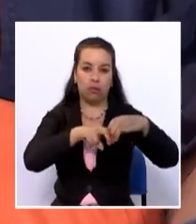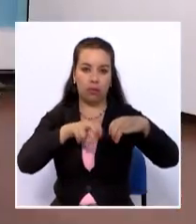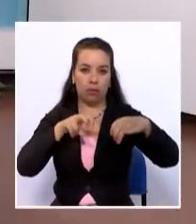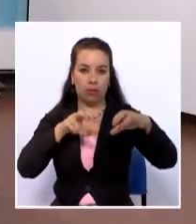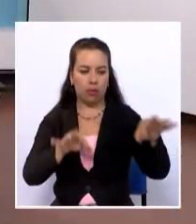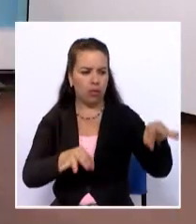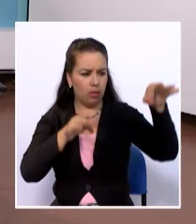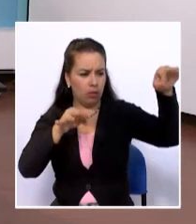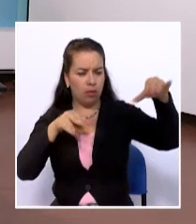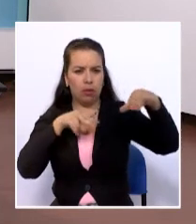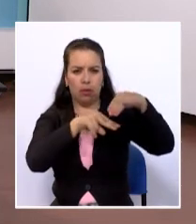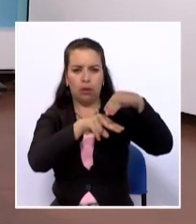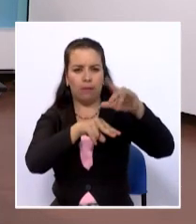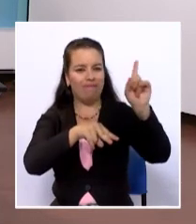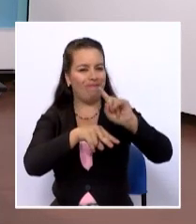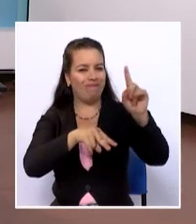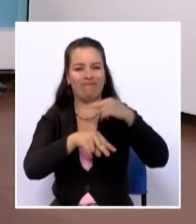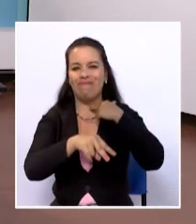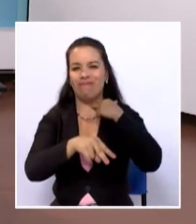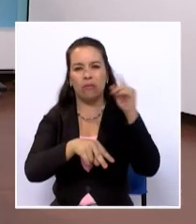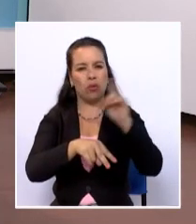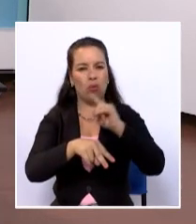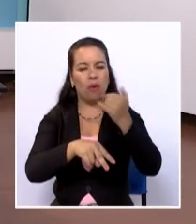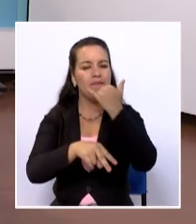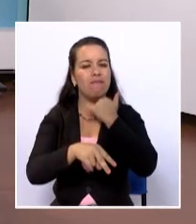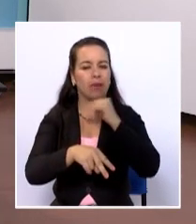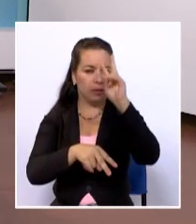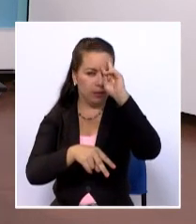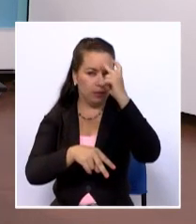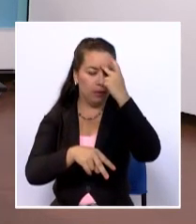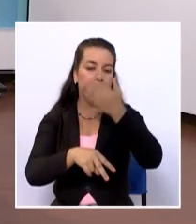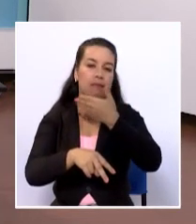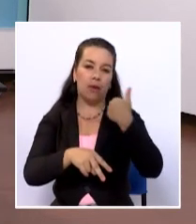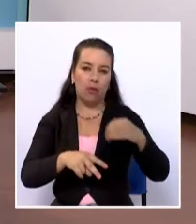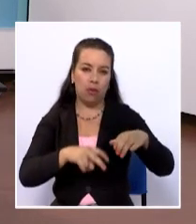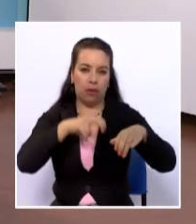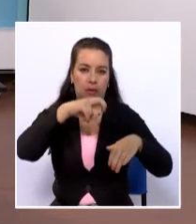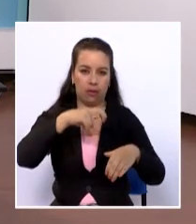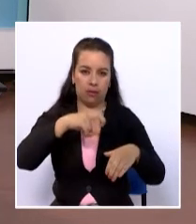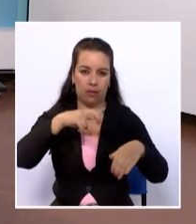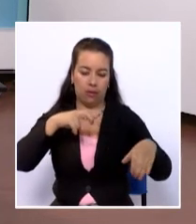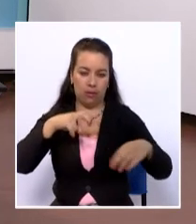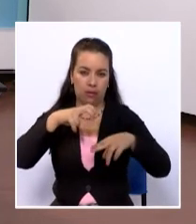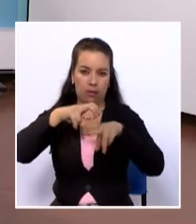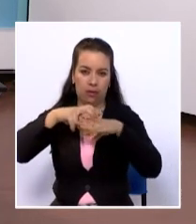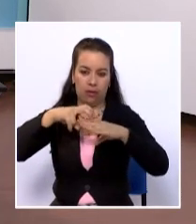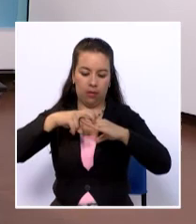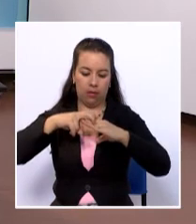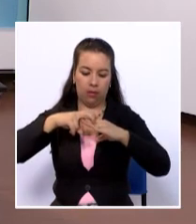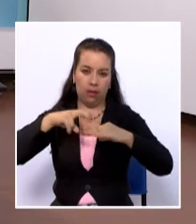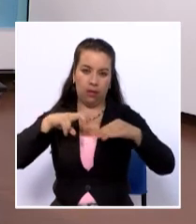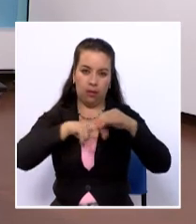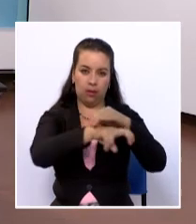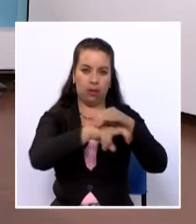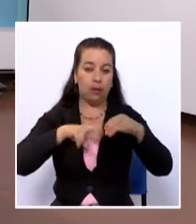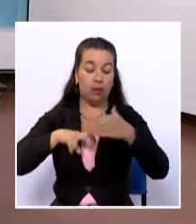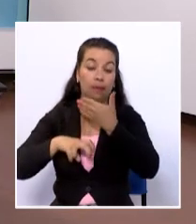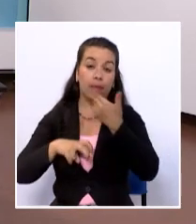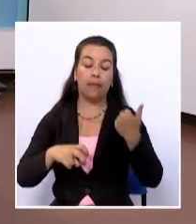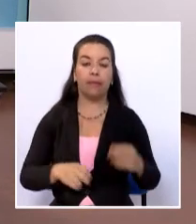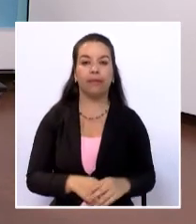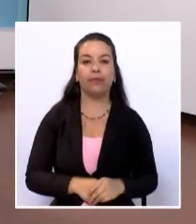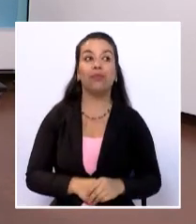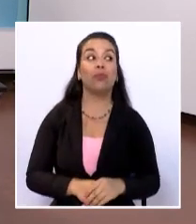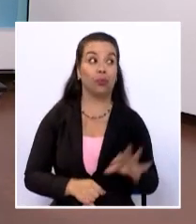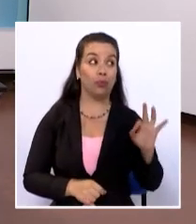en extensión y no es lo más adecuado realmente de tener una fricción de d de 10 grados para hacerlo más fisiológico perfecto si